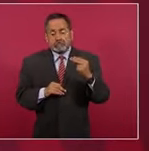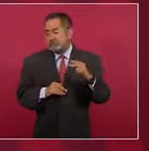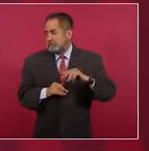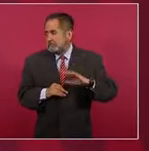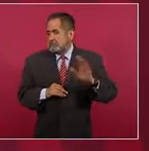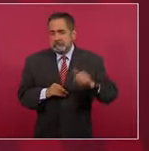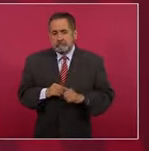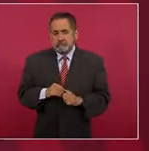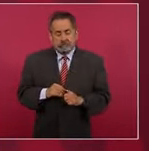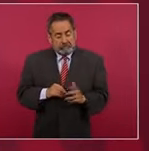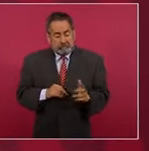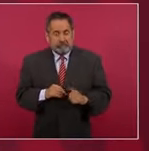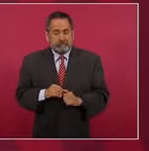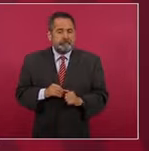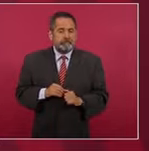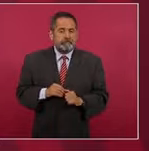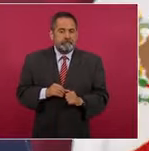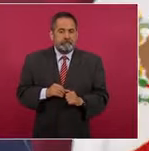pues